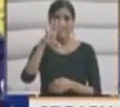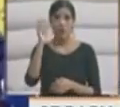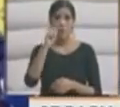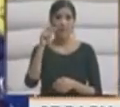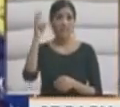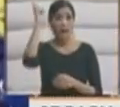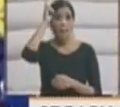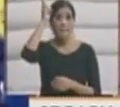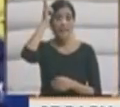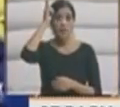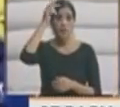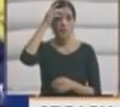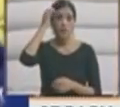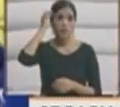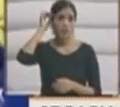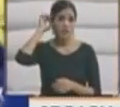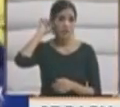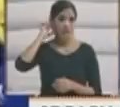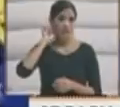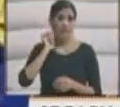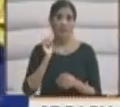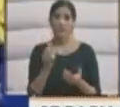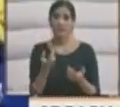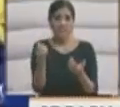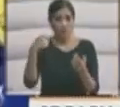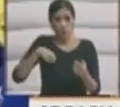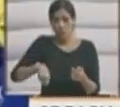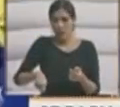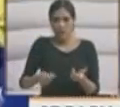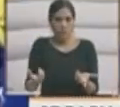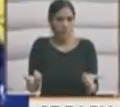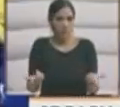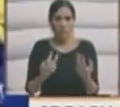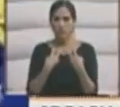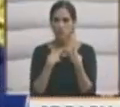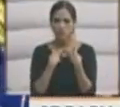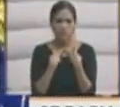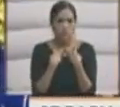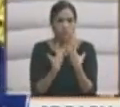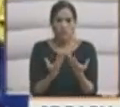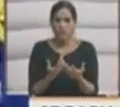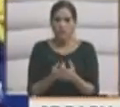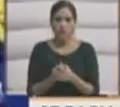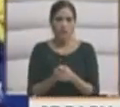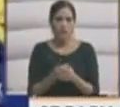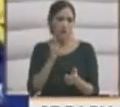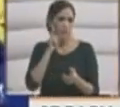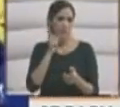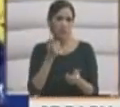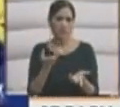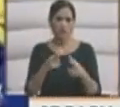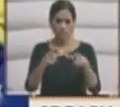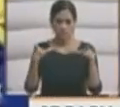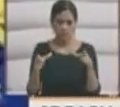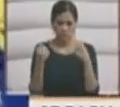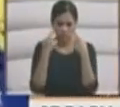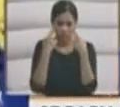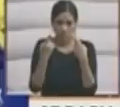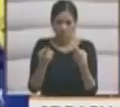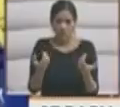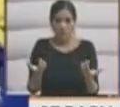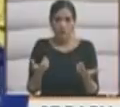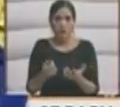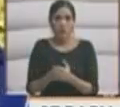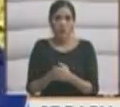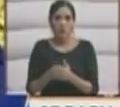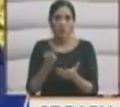y la ilusión que llevamos no concordó con las circunstancias en las que nos encontrábamos. Pensábamos que íbamos a